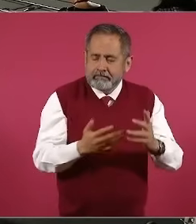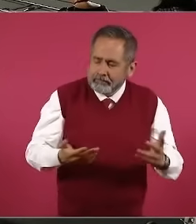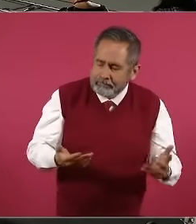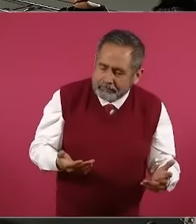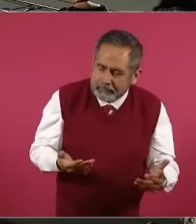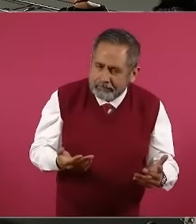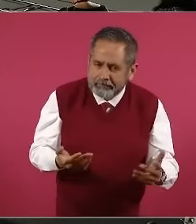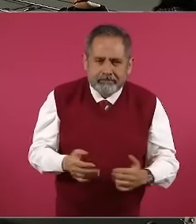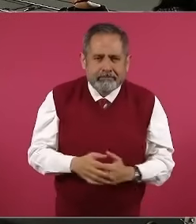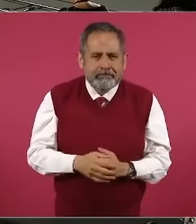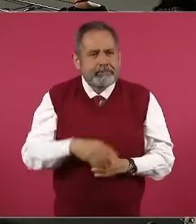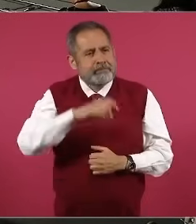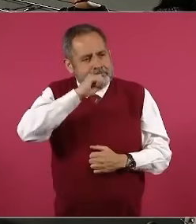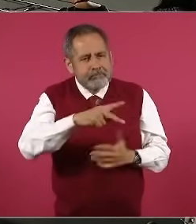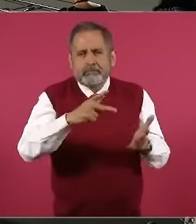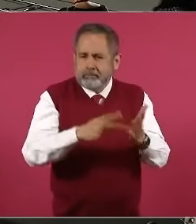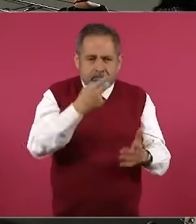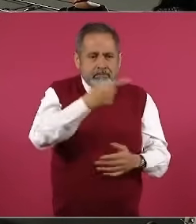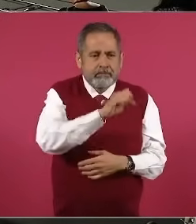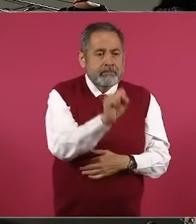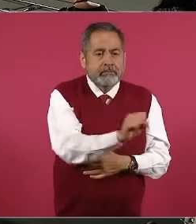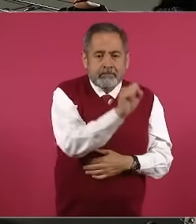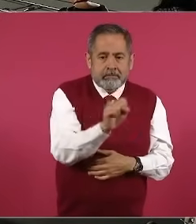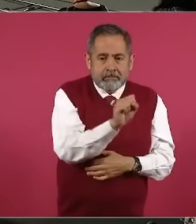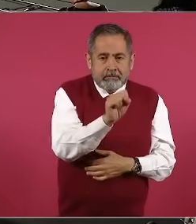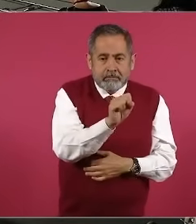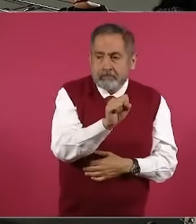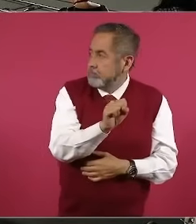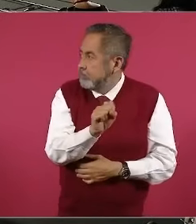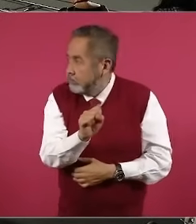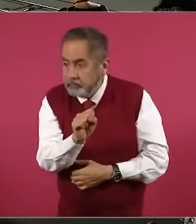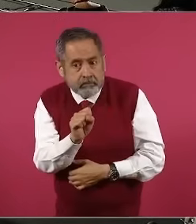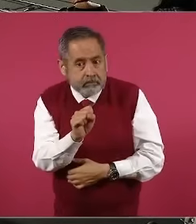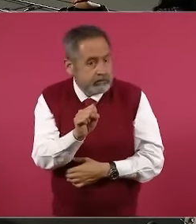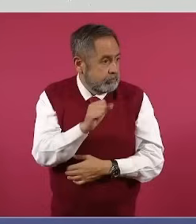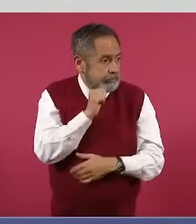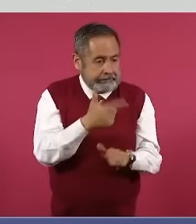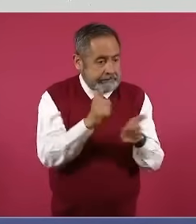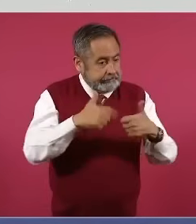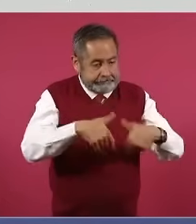Y este es otro sabadazo. Pero hay cosas mucho más graves.